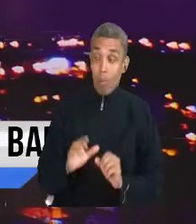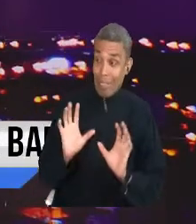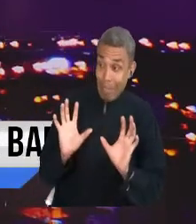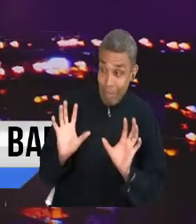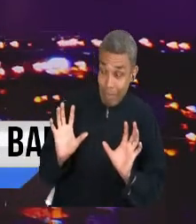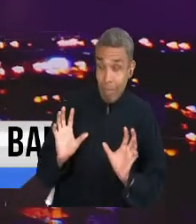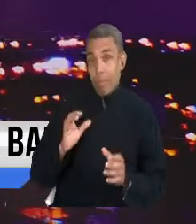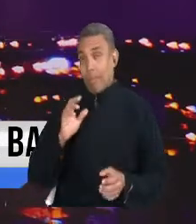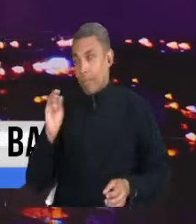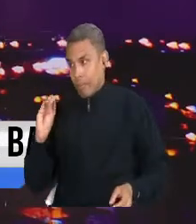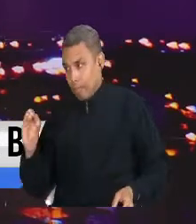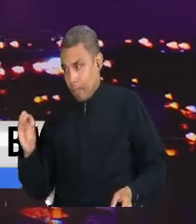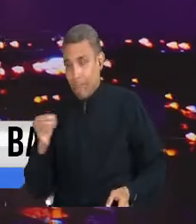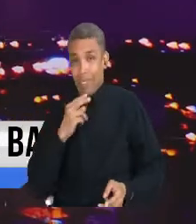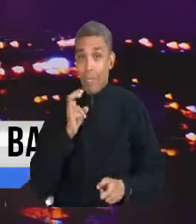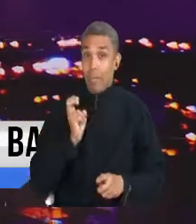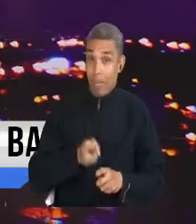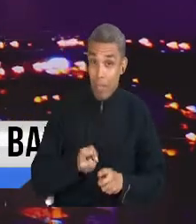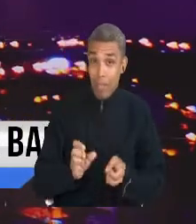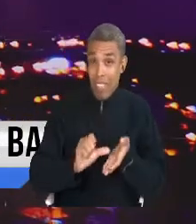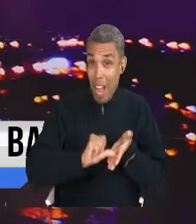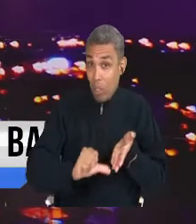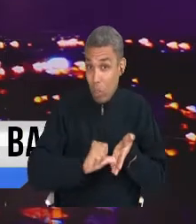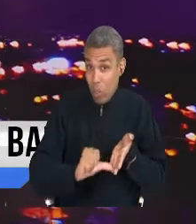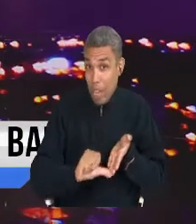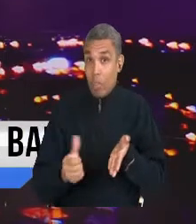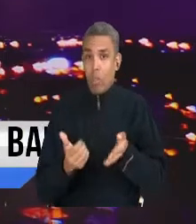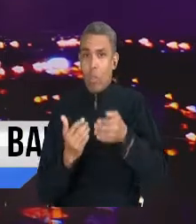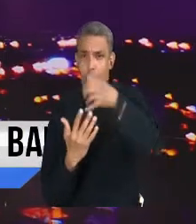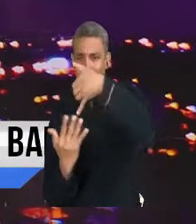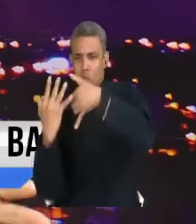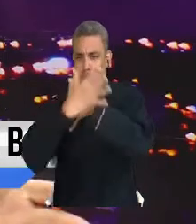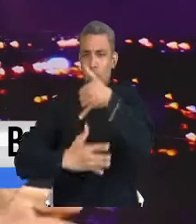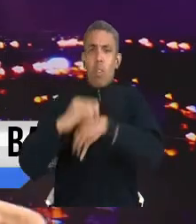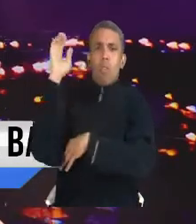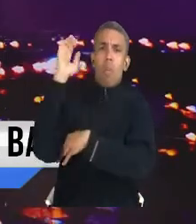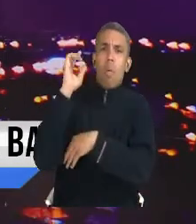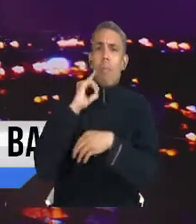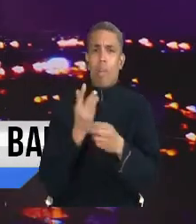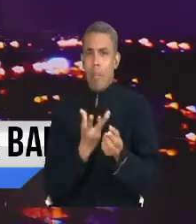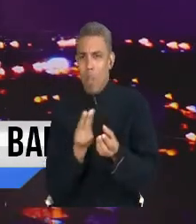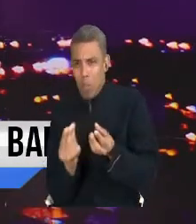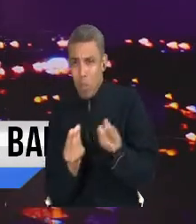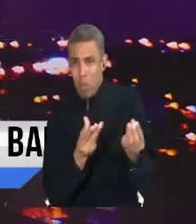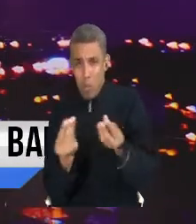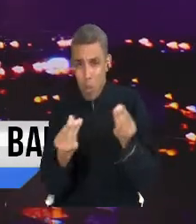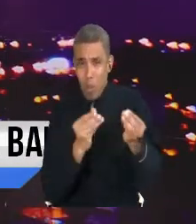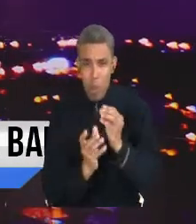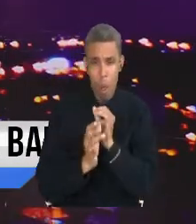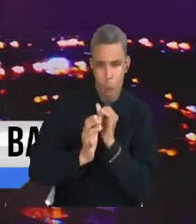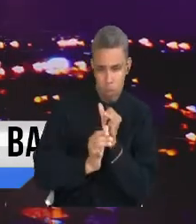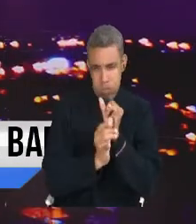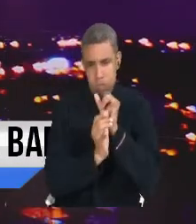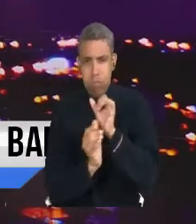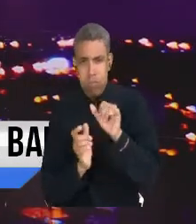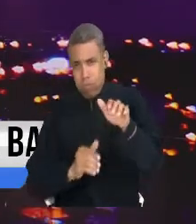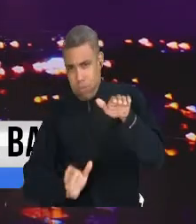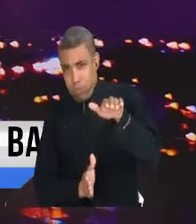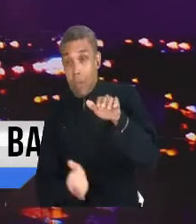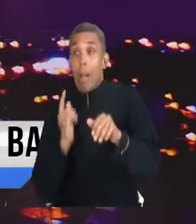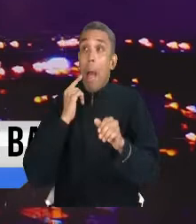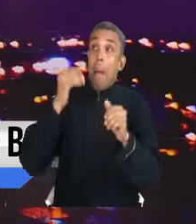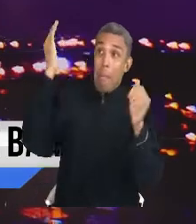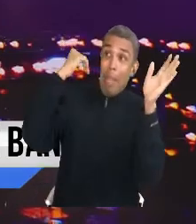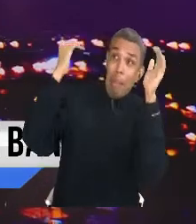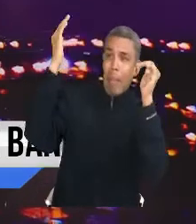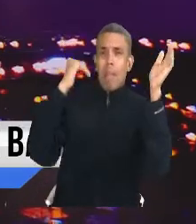apoyar. Es muy difícil tenerlas todas, pero todos los años vamos trayendo lógicamente las mejores